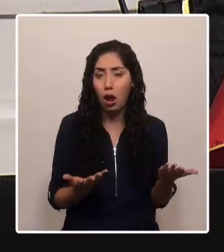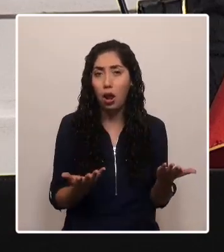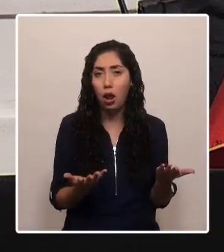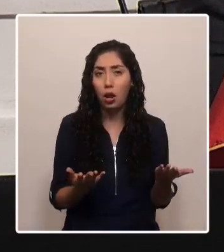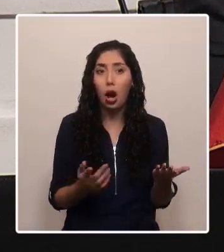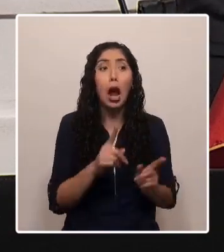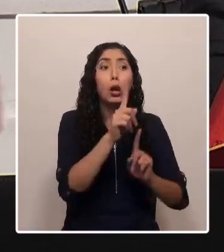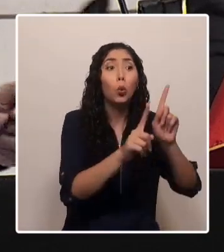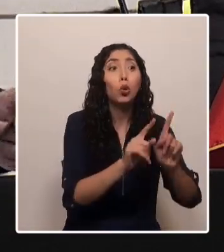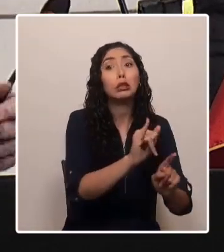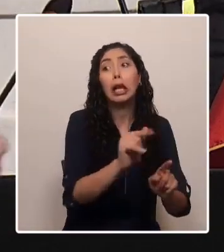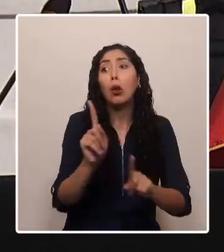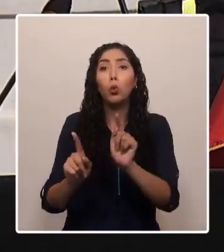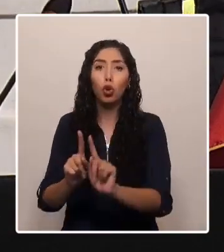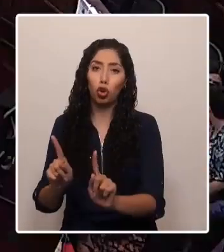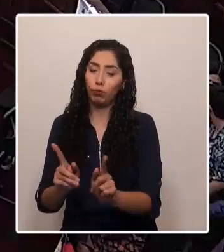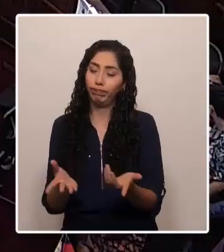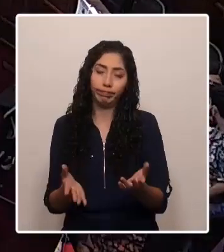Gracias.